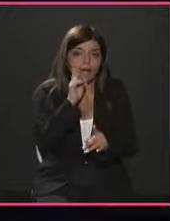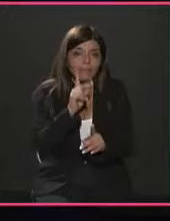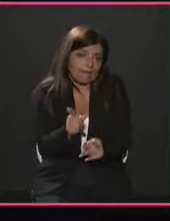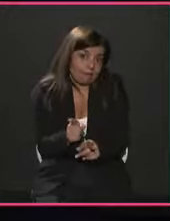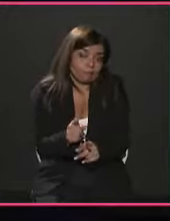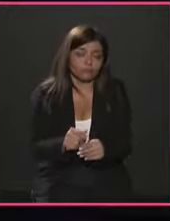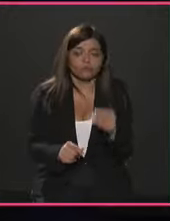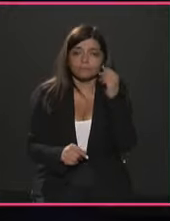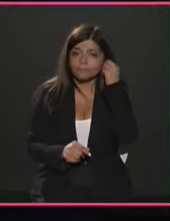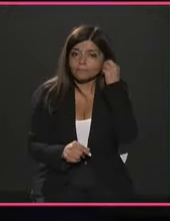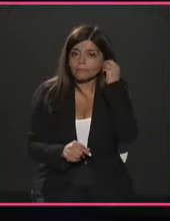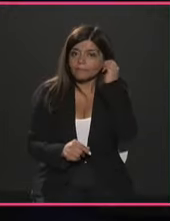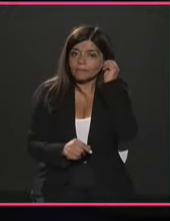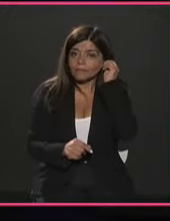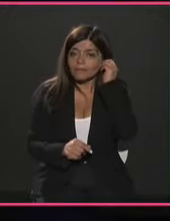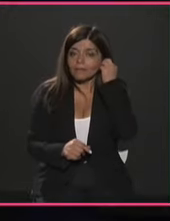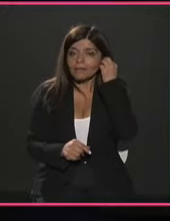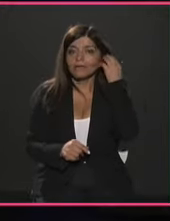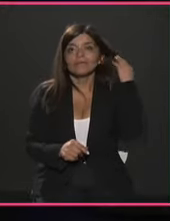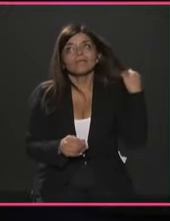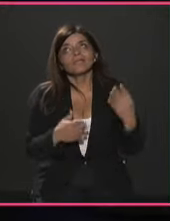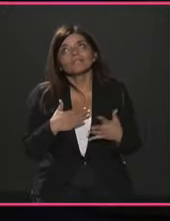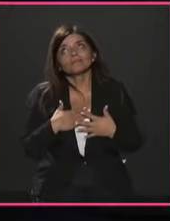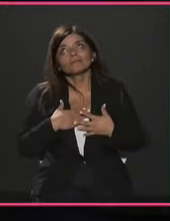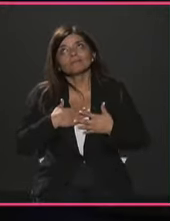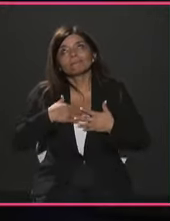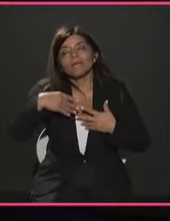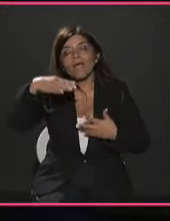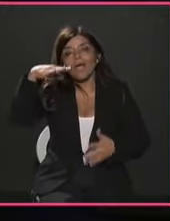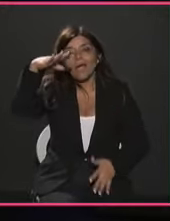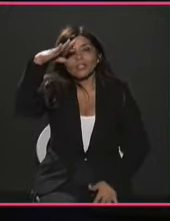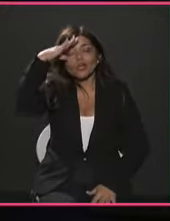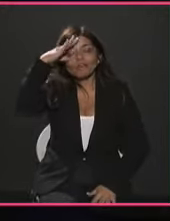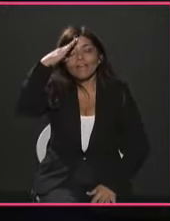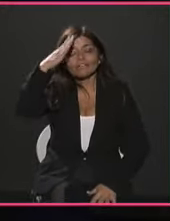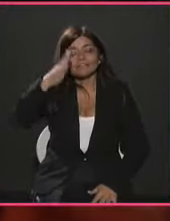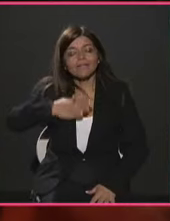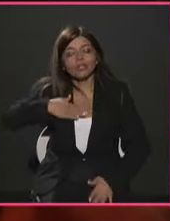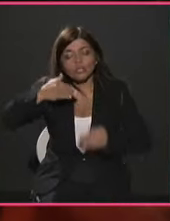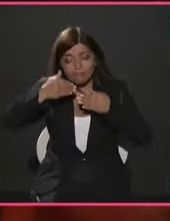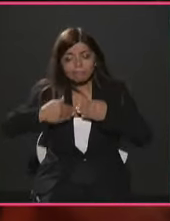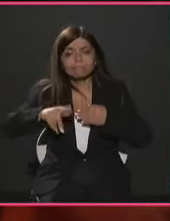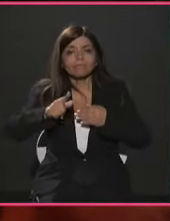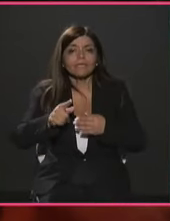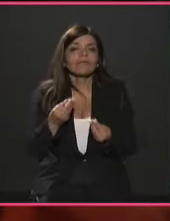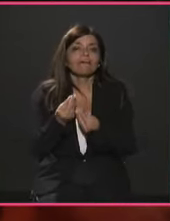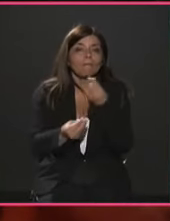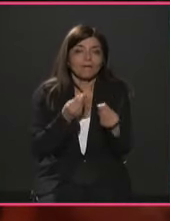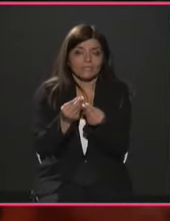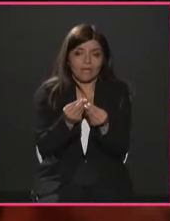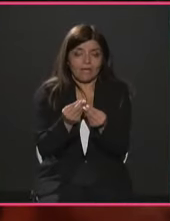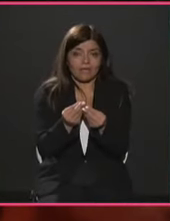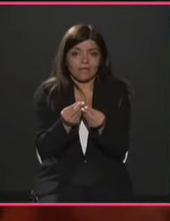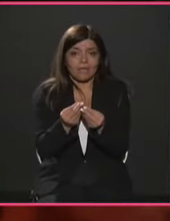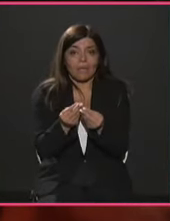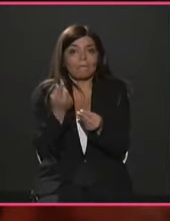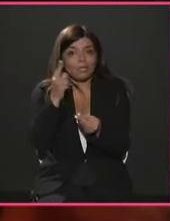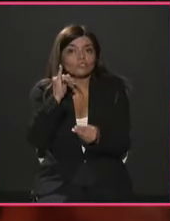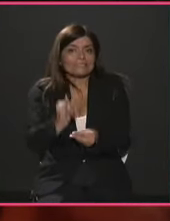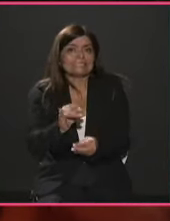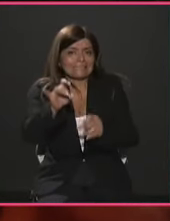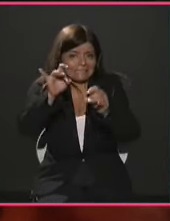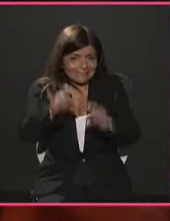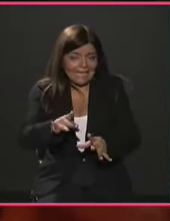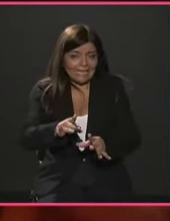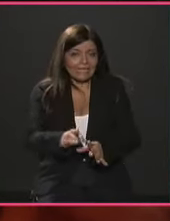mirar tengo menos confianza en mi predicción de lo que ocurrirá o no O no ocurrirá excepto de que de que será importante y que